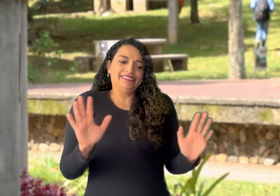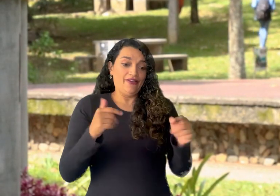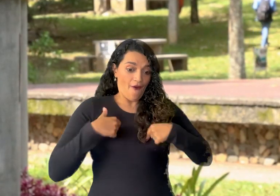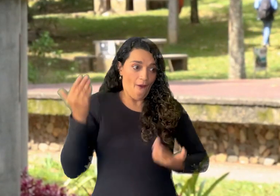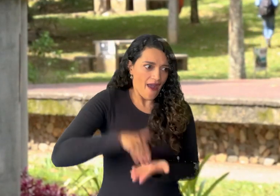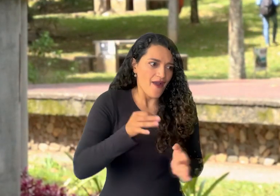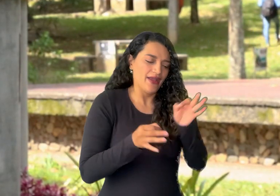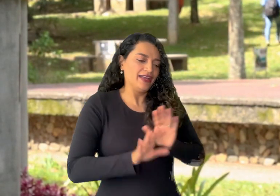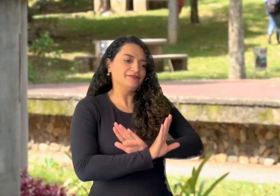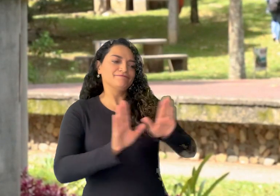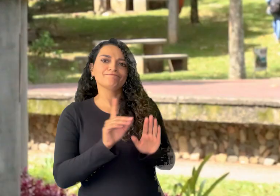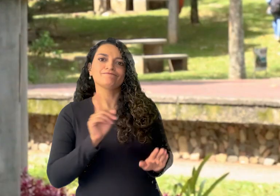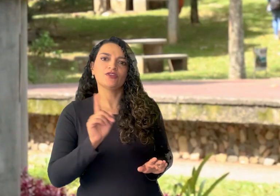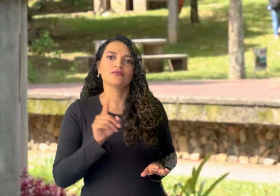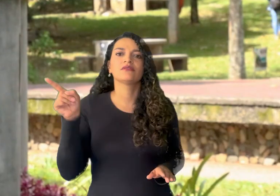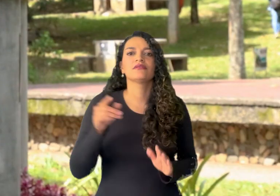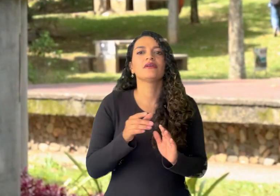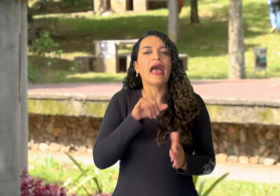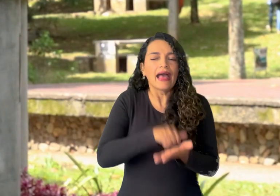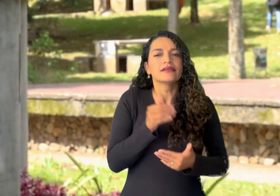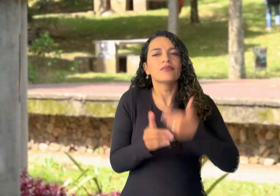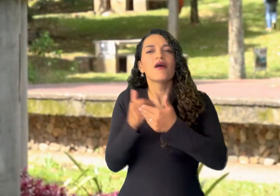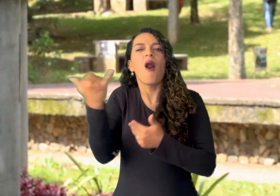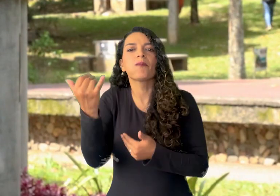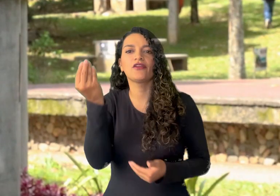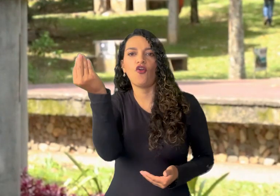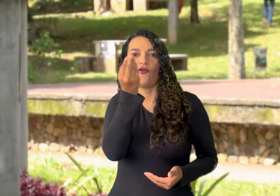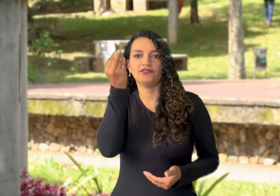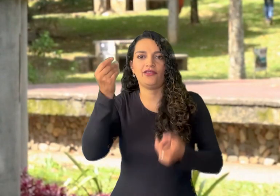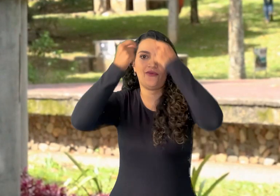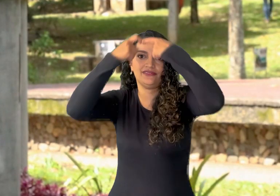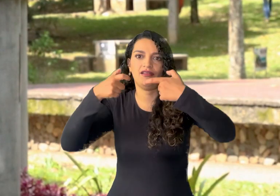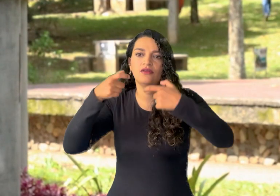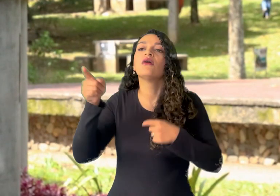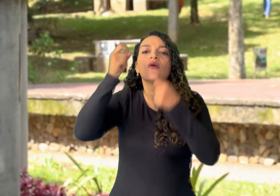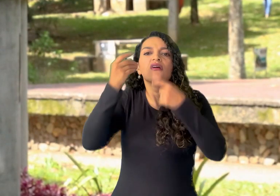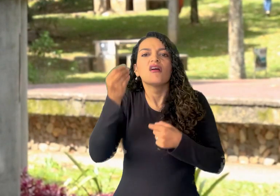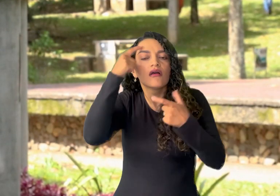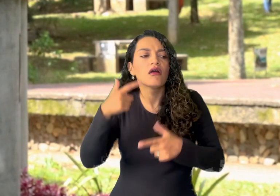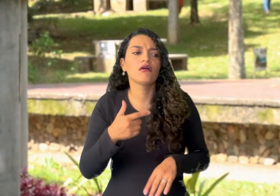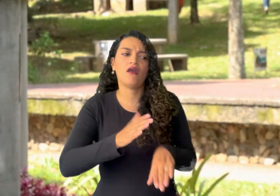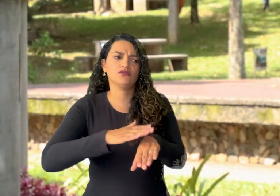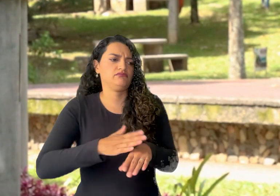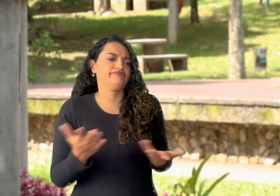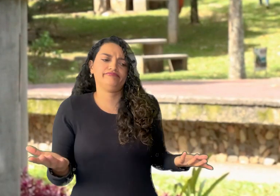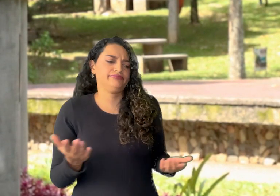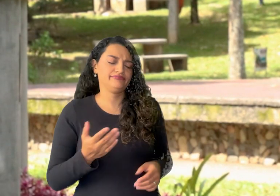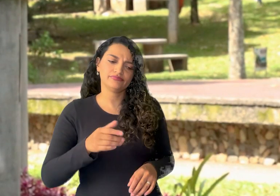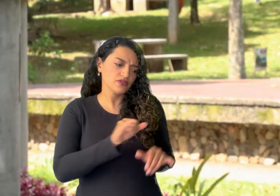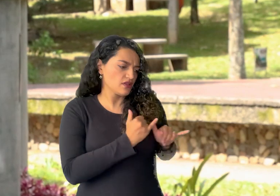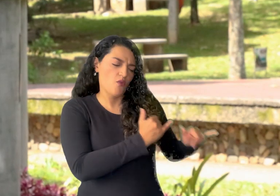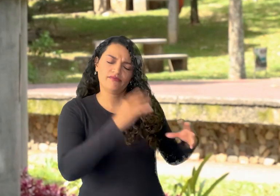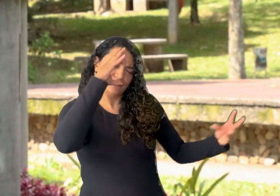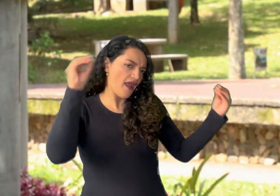Corte Interamericana de Derechos Humanos. Posteriormente, esto pasó al Consejo de Estado, quienes confirmaron esta misma decisión